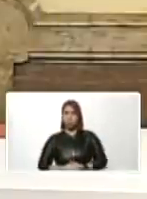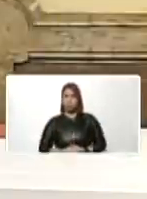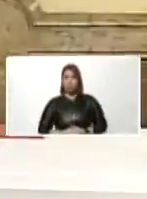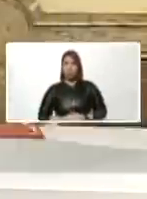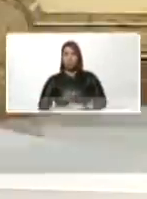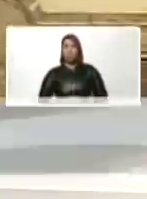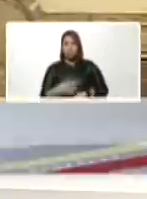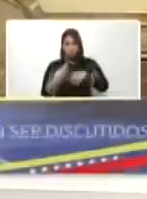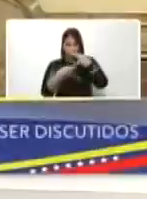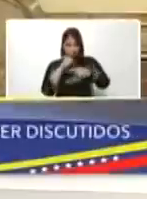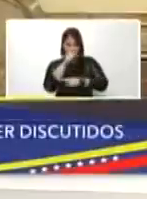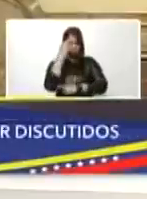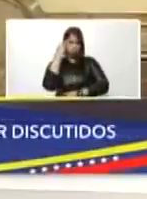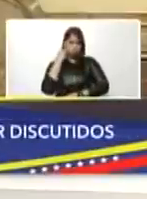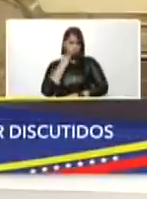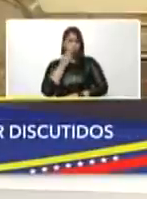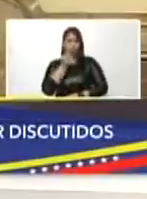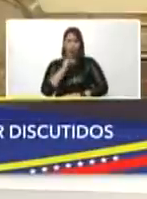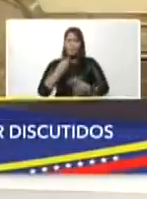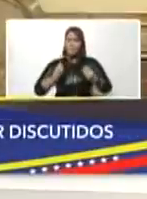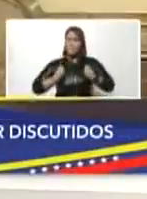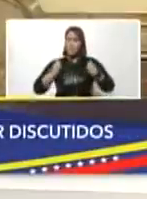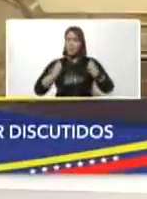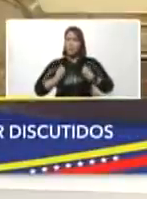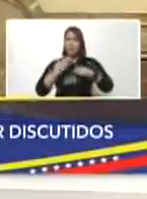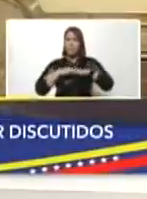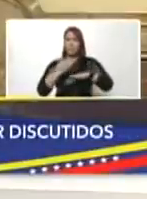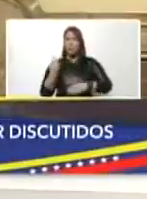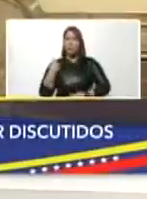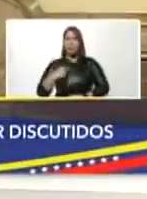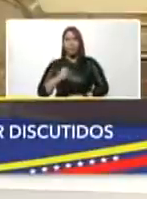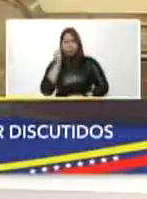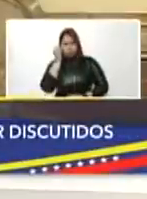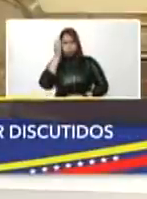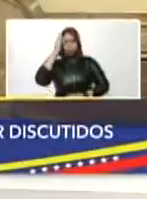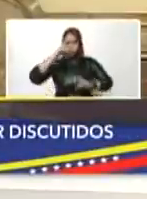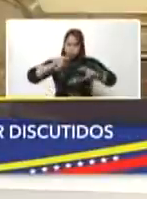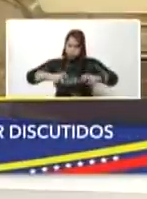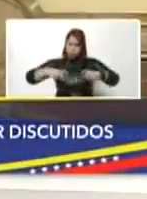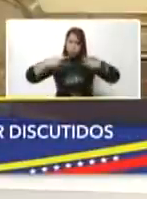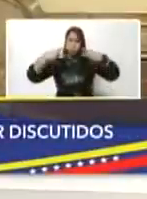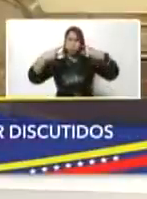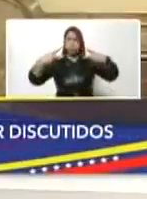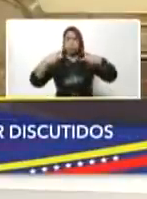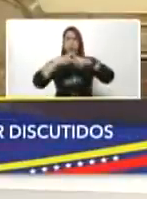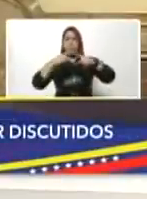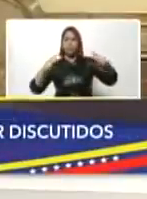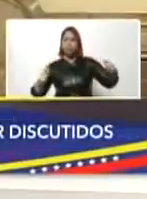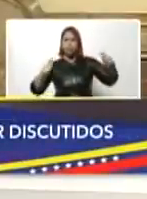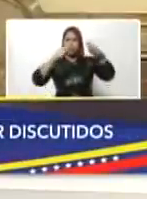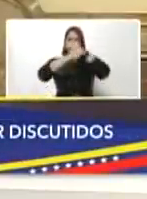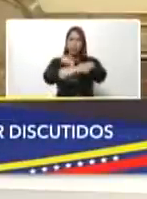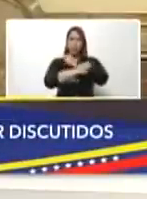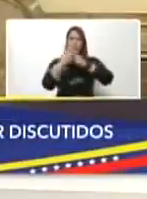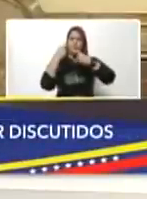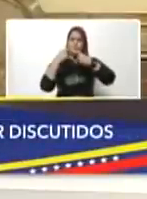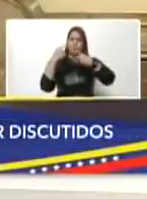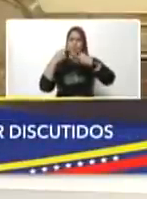Y la revolución bolivariana está viva porque tiene capacidad para renovarse, para cambiar las